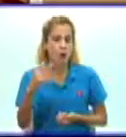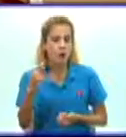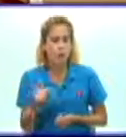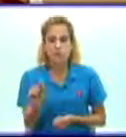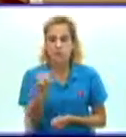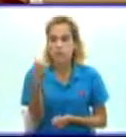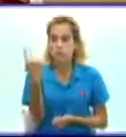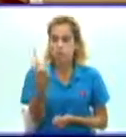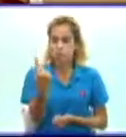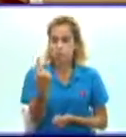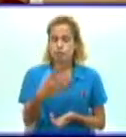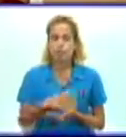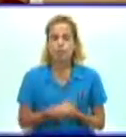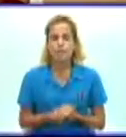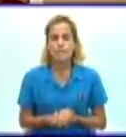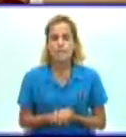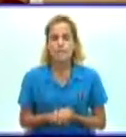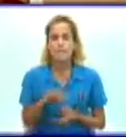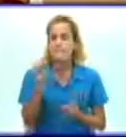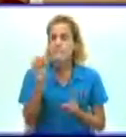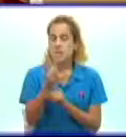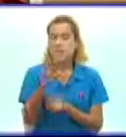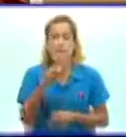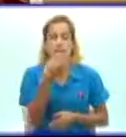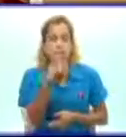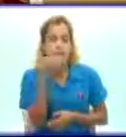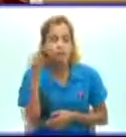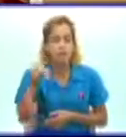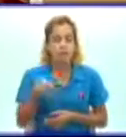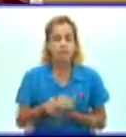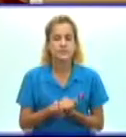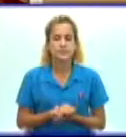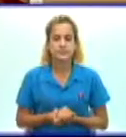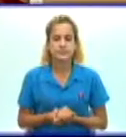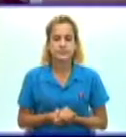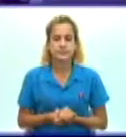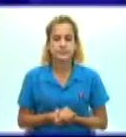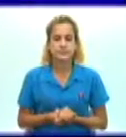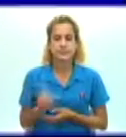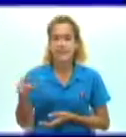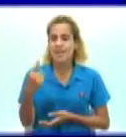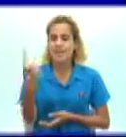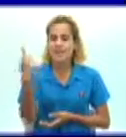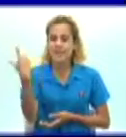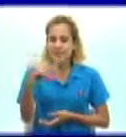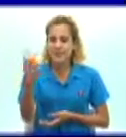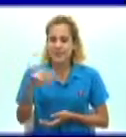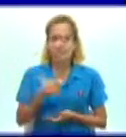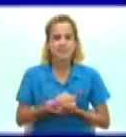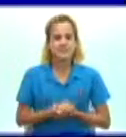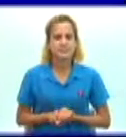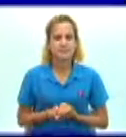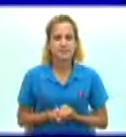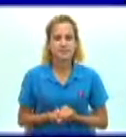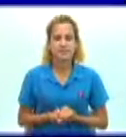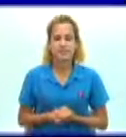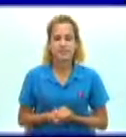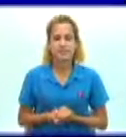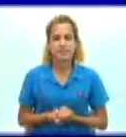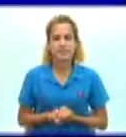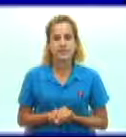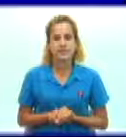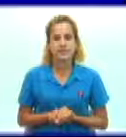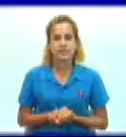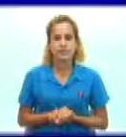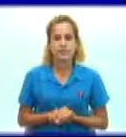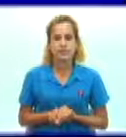de manera independiente a partir de las explicaciones pertinentes. Por lo tanto, la primera actividad que les propongo resolver es un